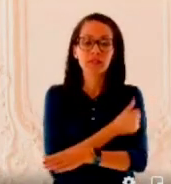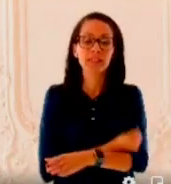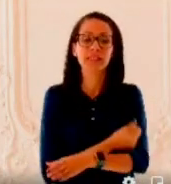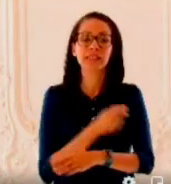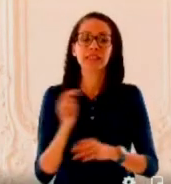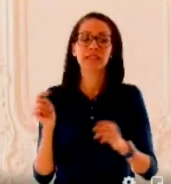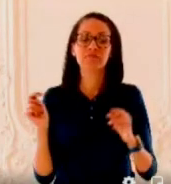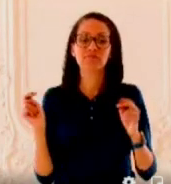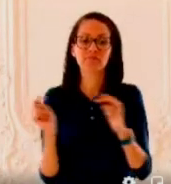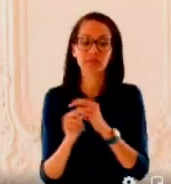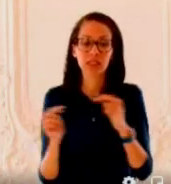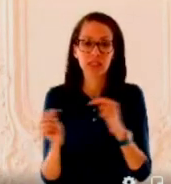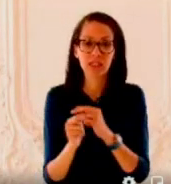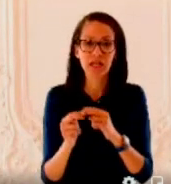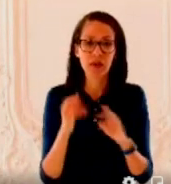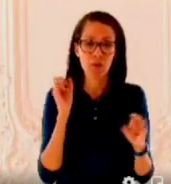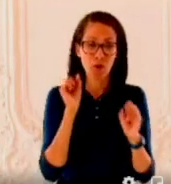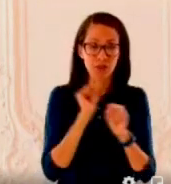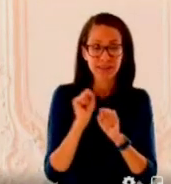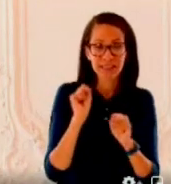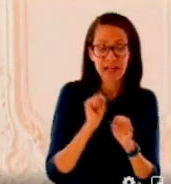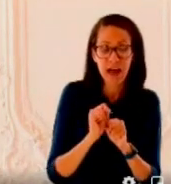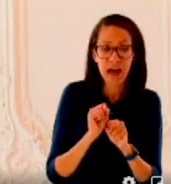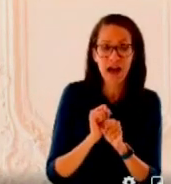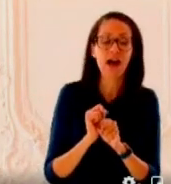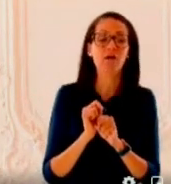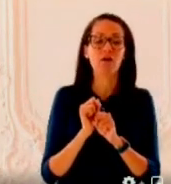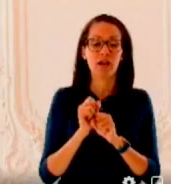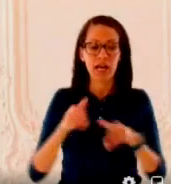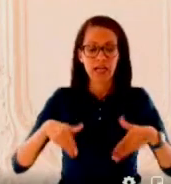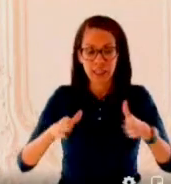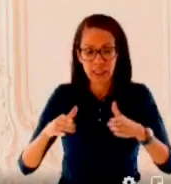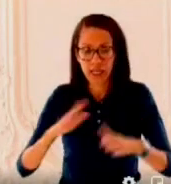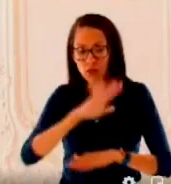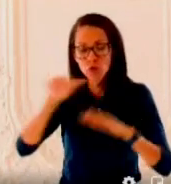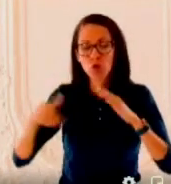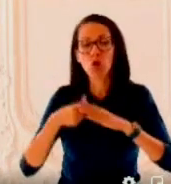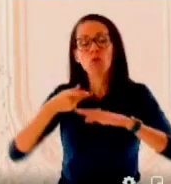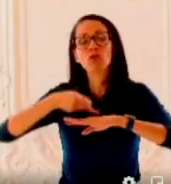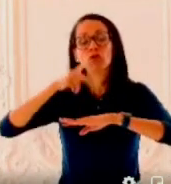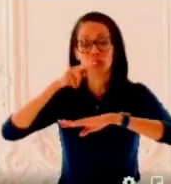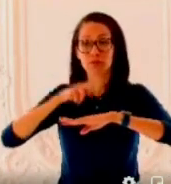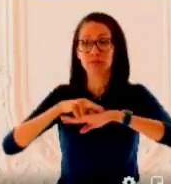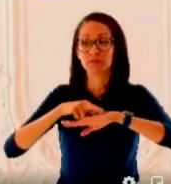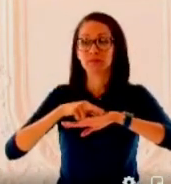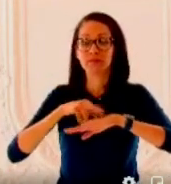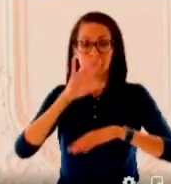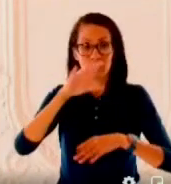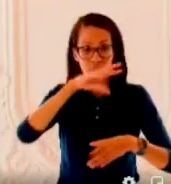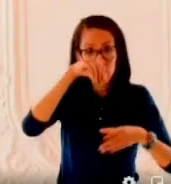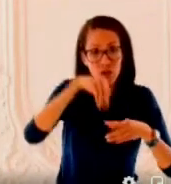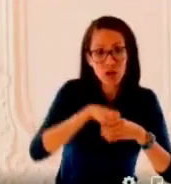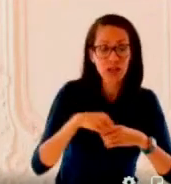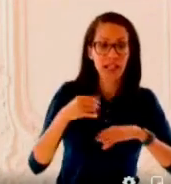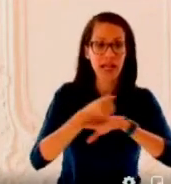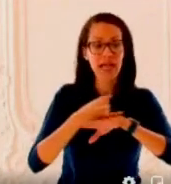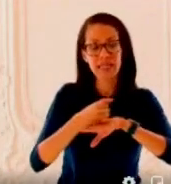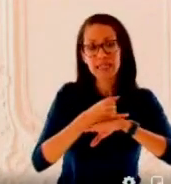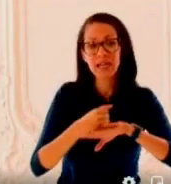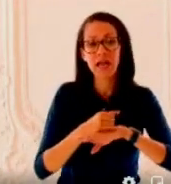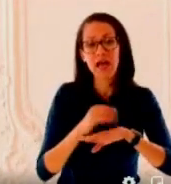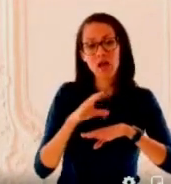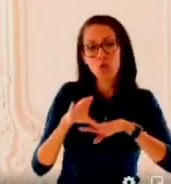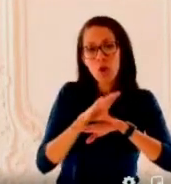hemos impactado carreteras en todo Puerto Rico, y eso incluye las islas municipios de Vieques